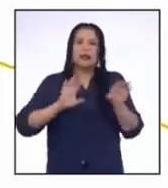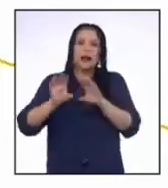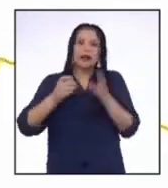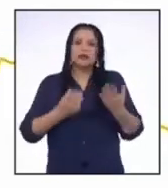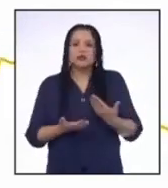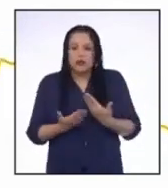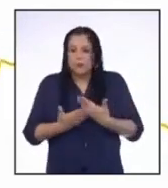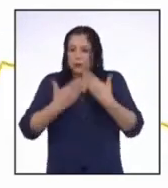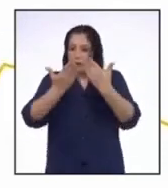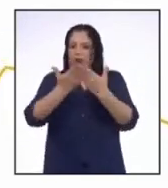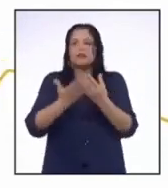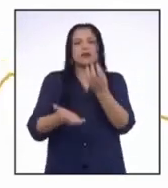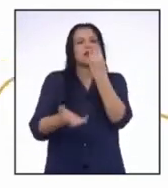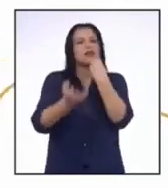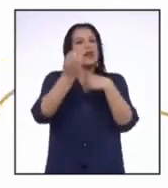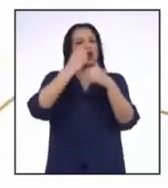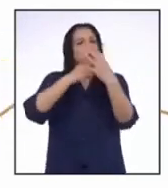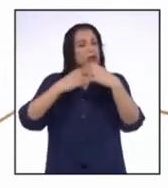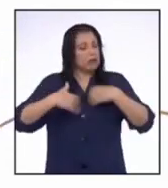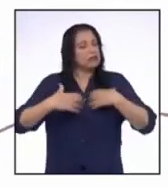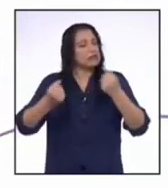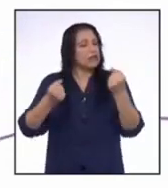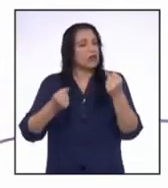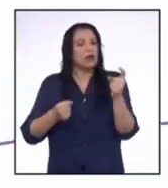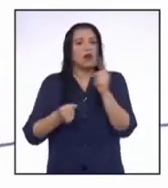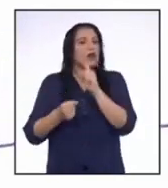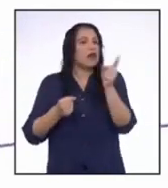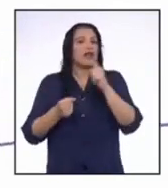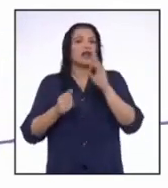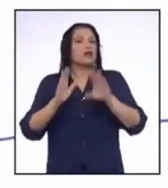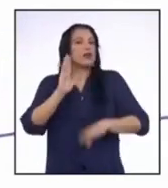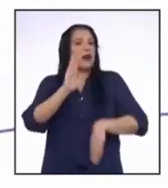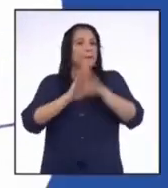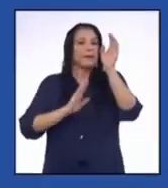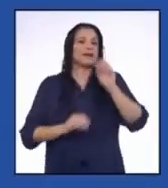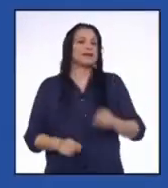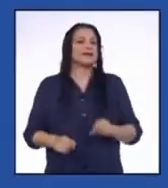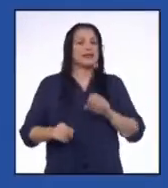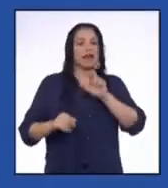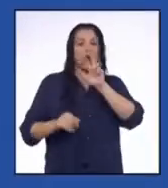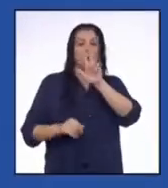una propuesta de almuerzo saludable que no sobrepase las